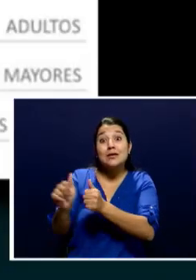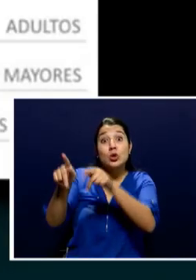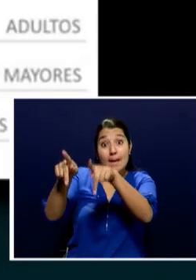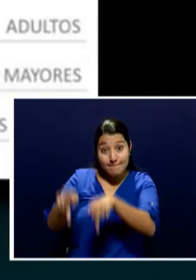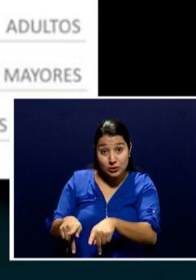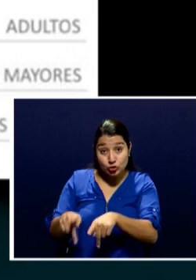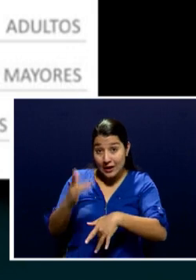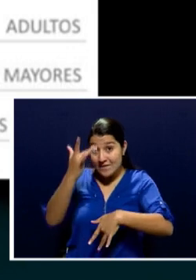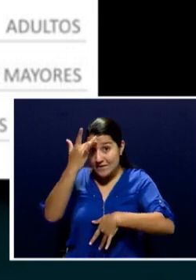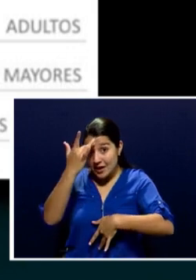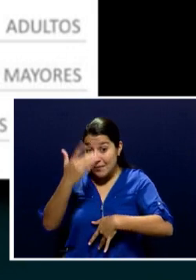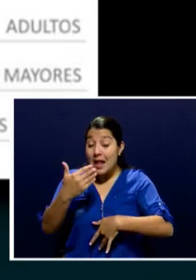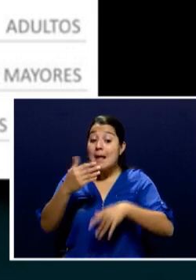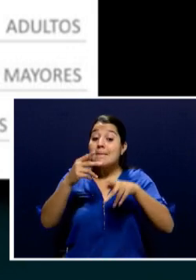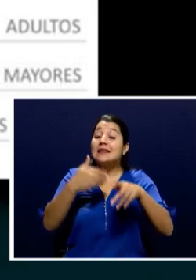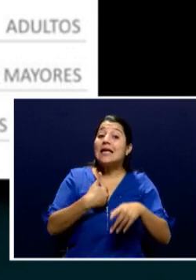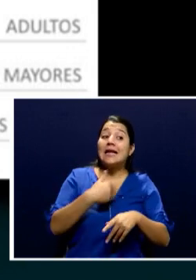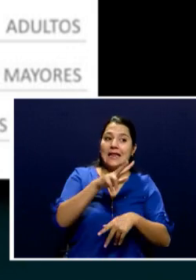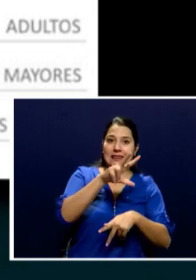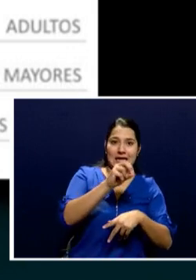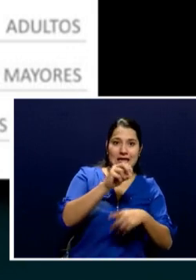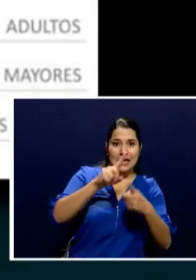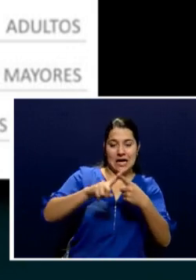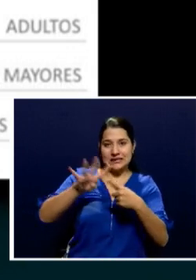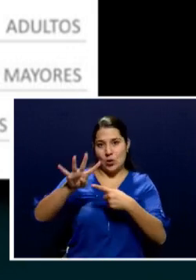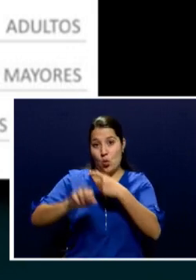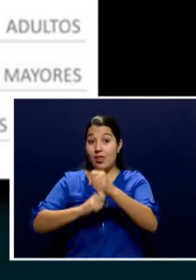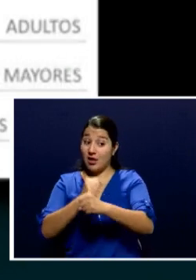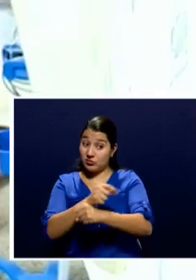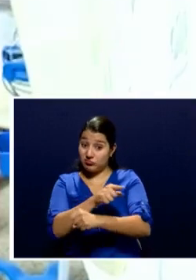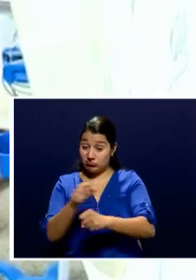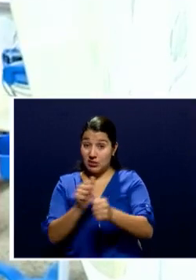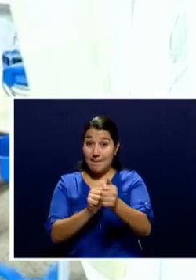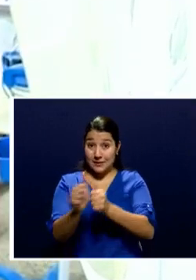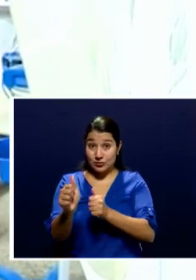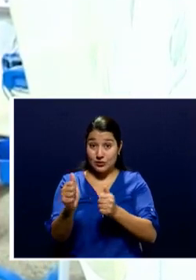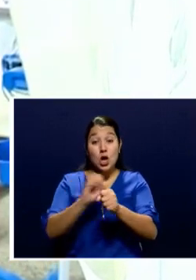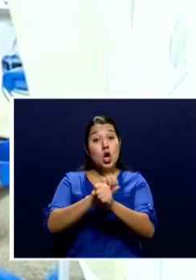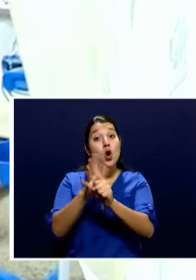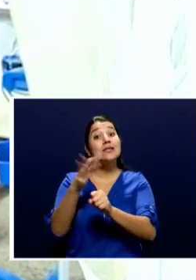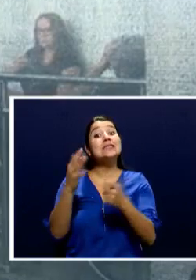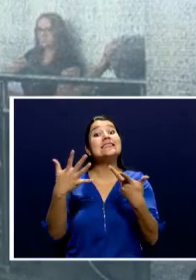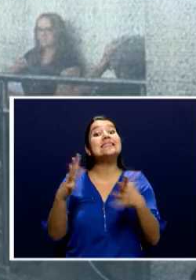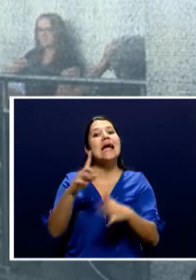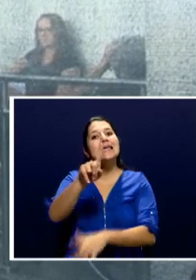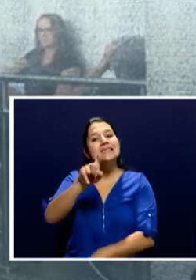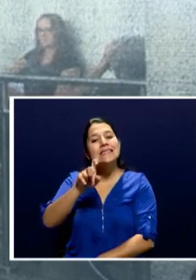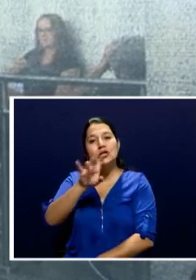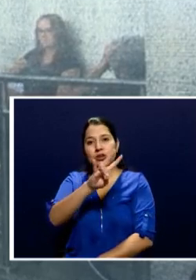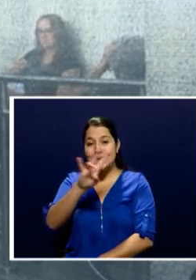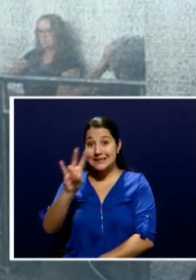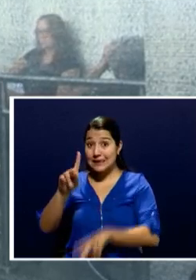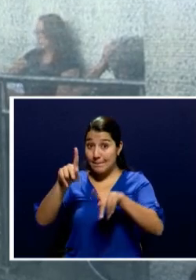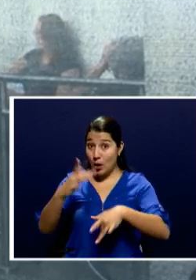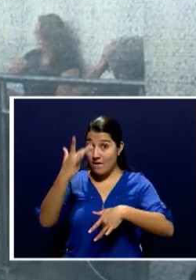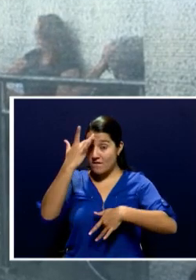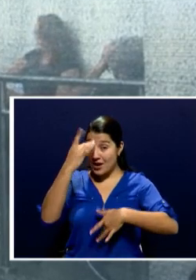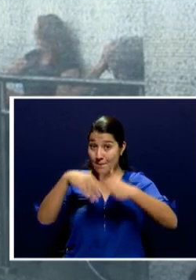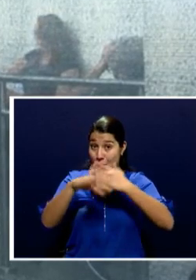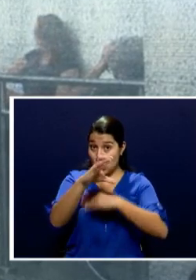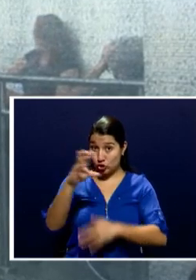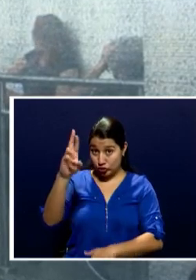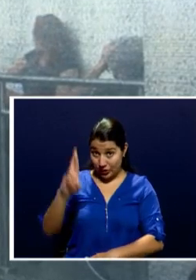personas con edades entre los 30 y 40 años. El COVID-19 alcanza ya 177 personas en suelo nacional. Se mantienen